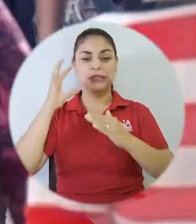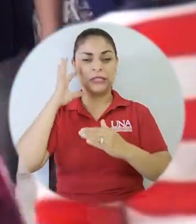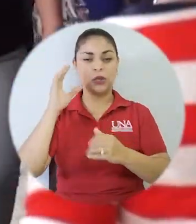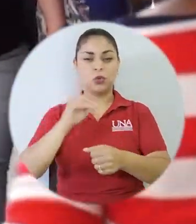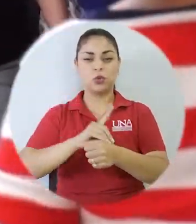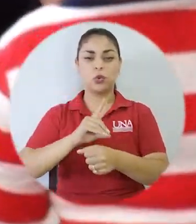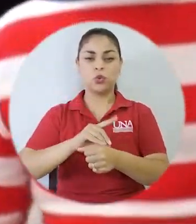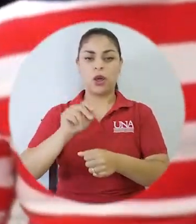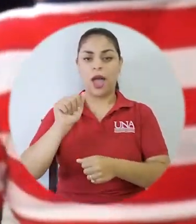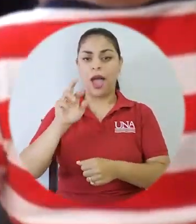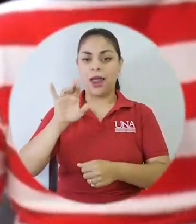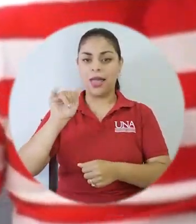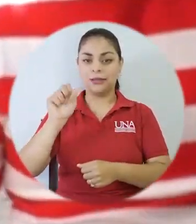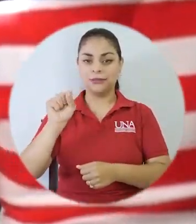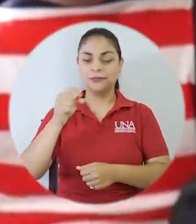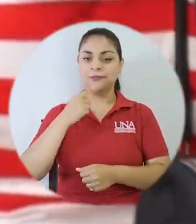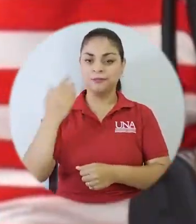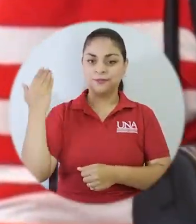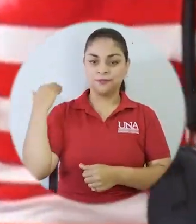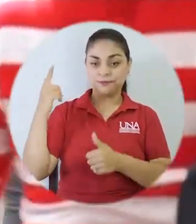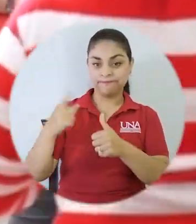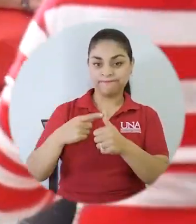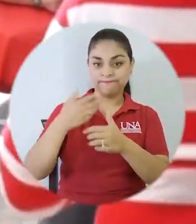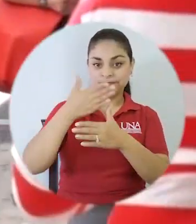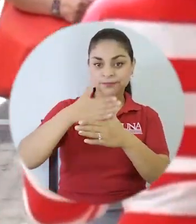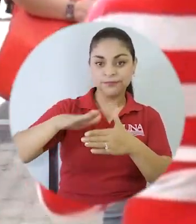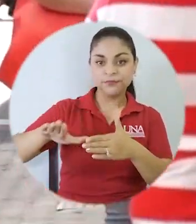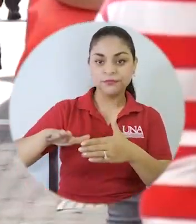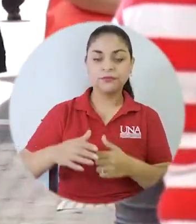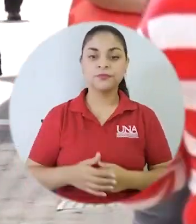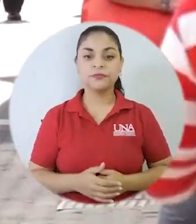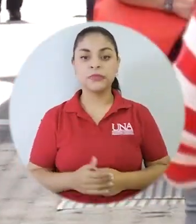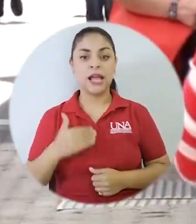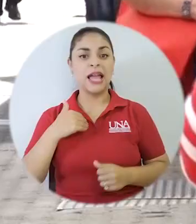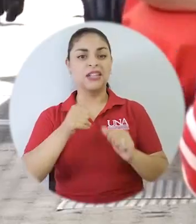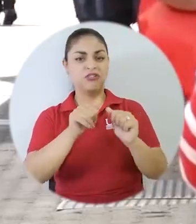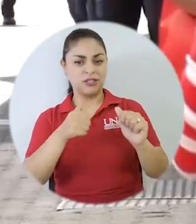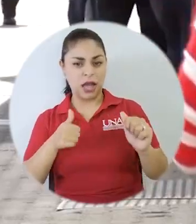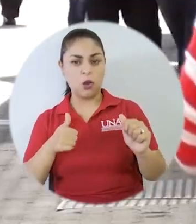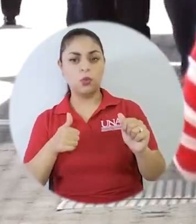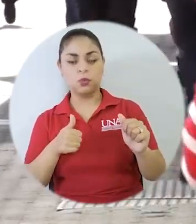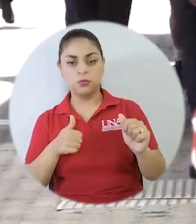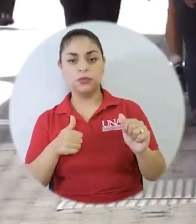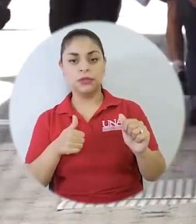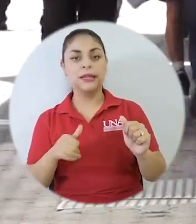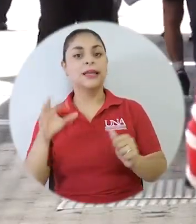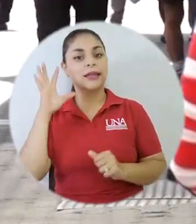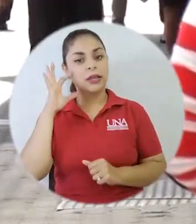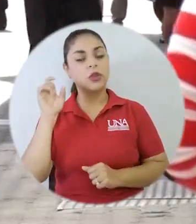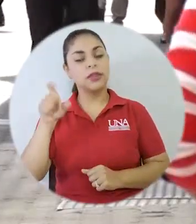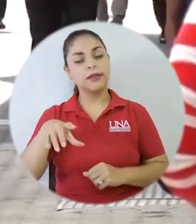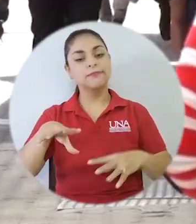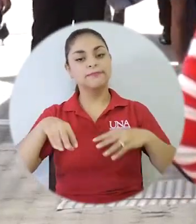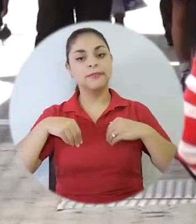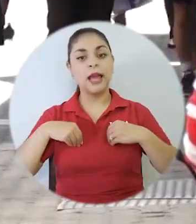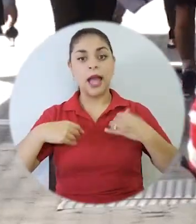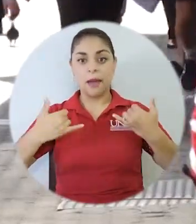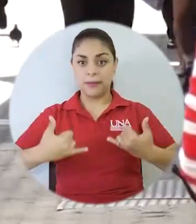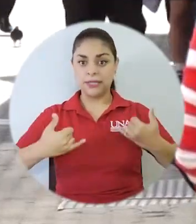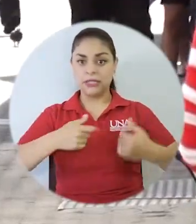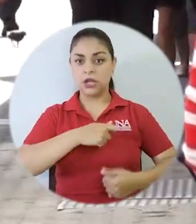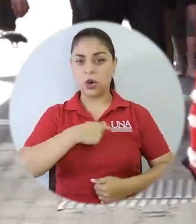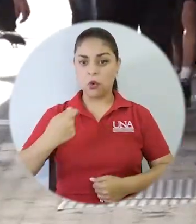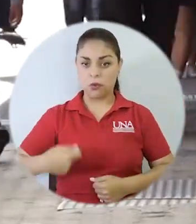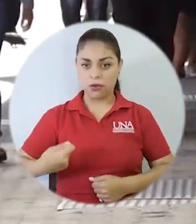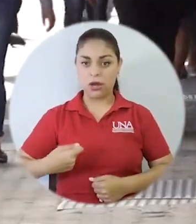infraestructura, creo que el doctor Arias lo señaló en la primera parte, urge, tuvimos un rezago, creo que admitir que el